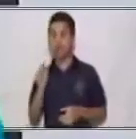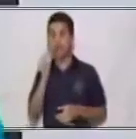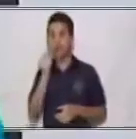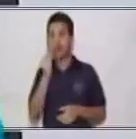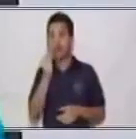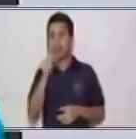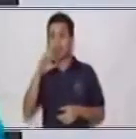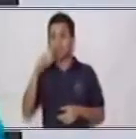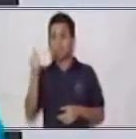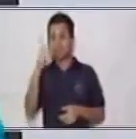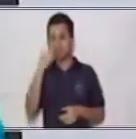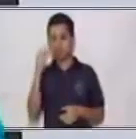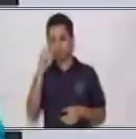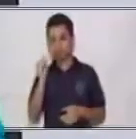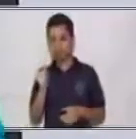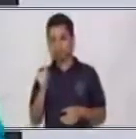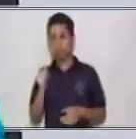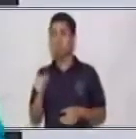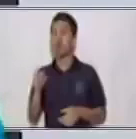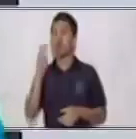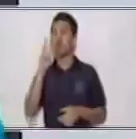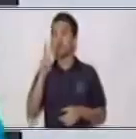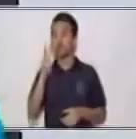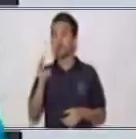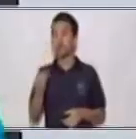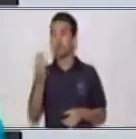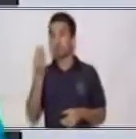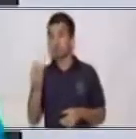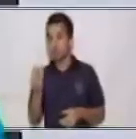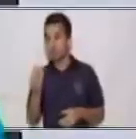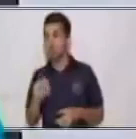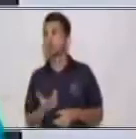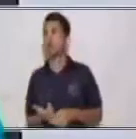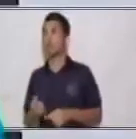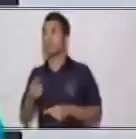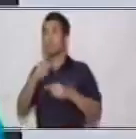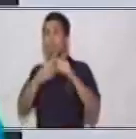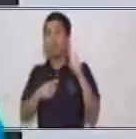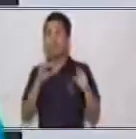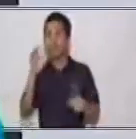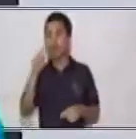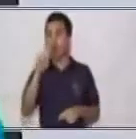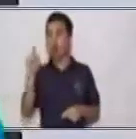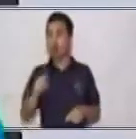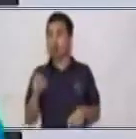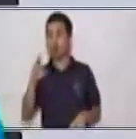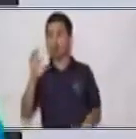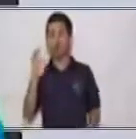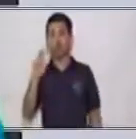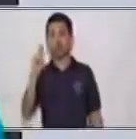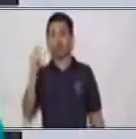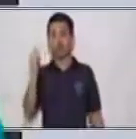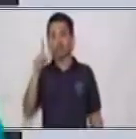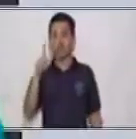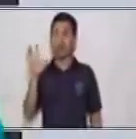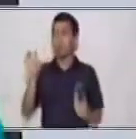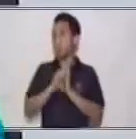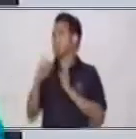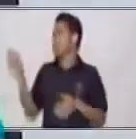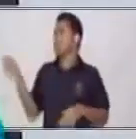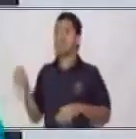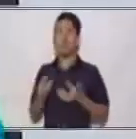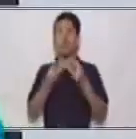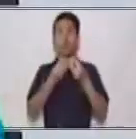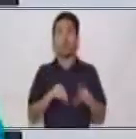huevos y media onza de royal. Solo recordemos que lo que no se mide en pesos son los huevos. Lo demás yo lo